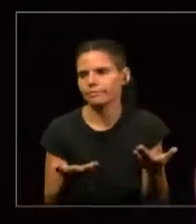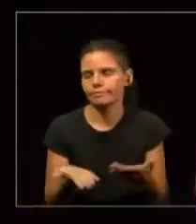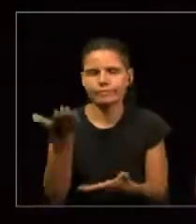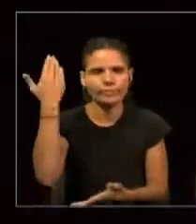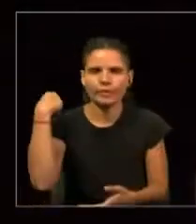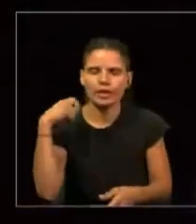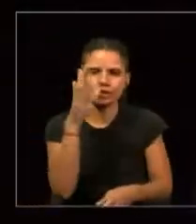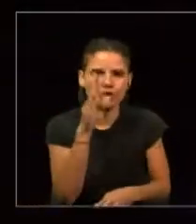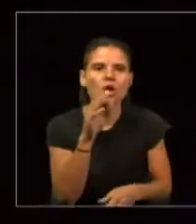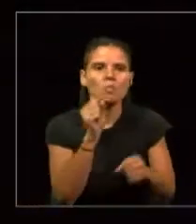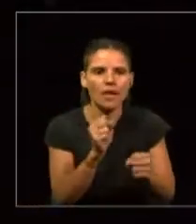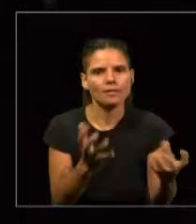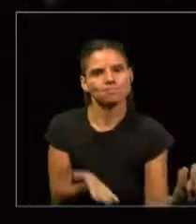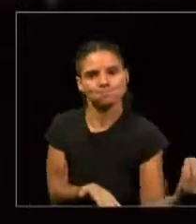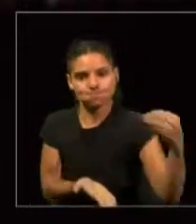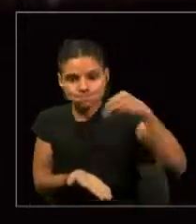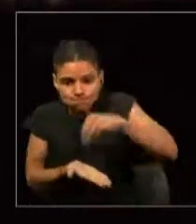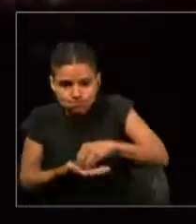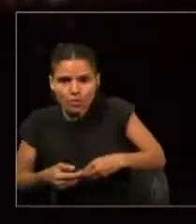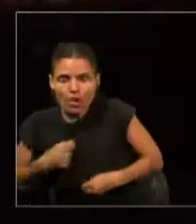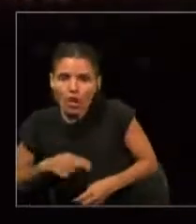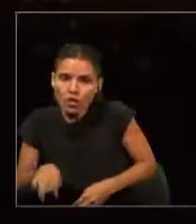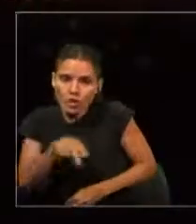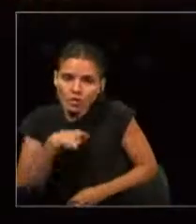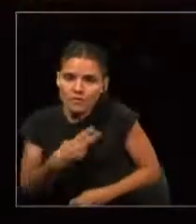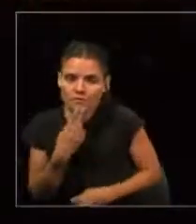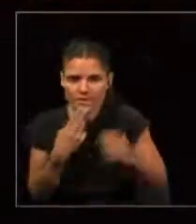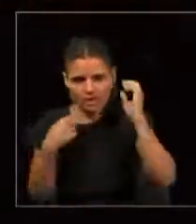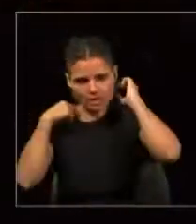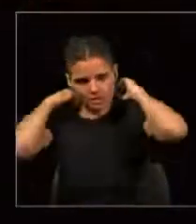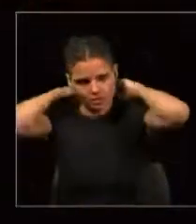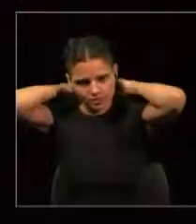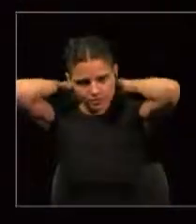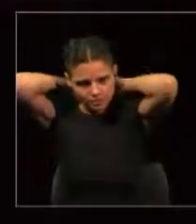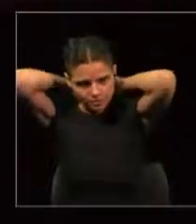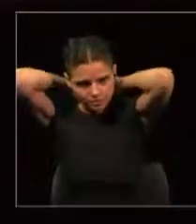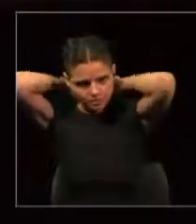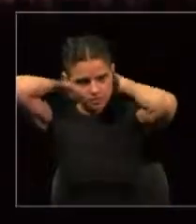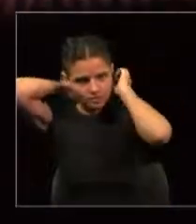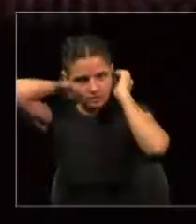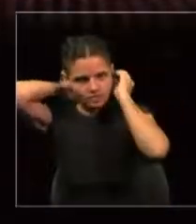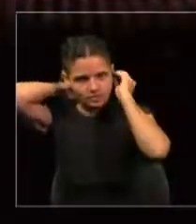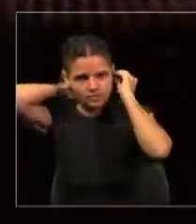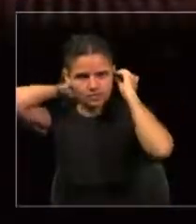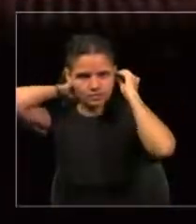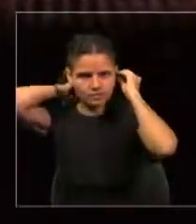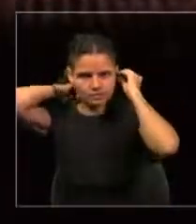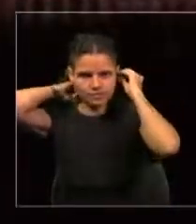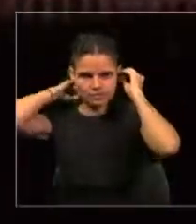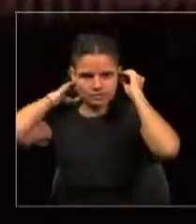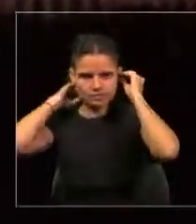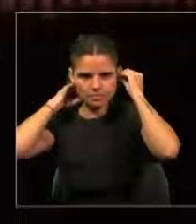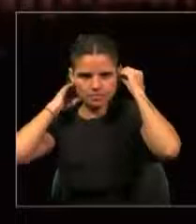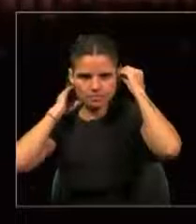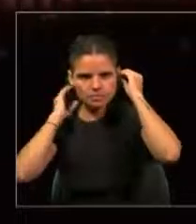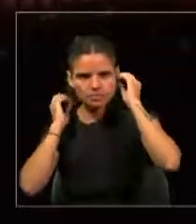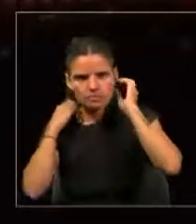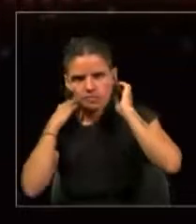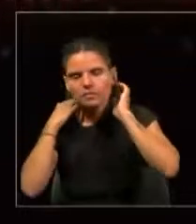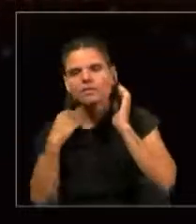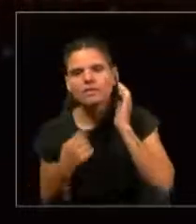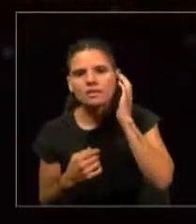puedan reintroducirse en la vida, y creo que tenemos que desarrollar también a toda escala de la sociedad, en el